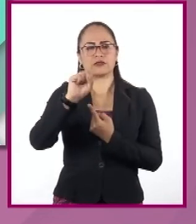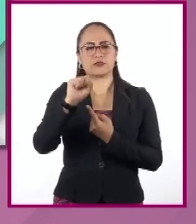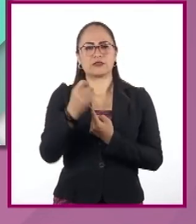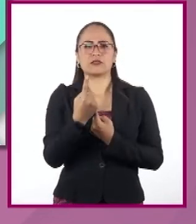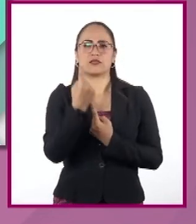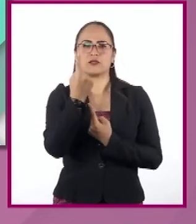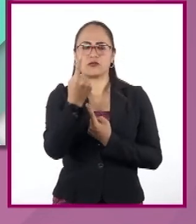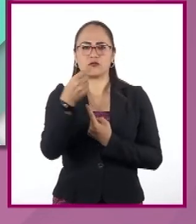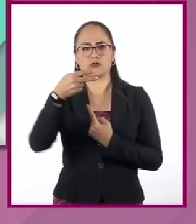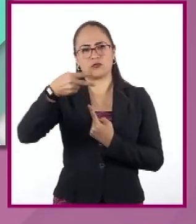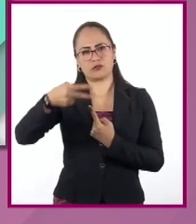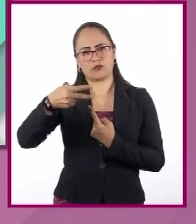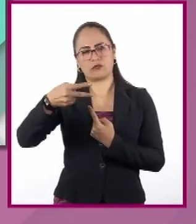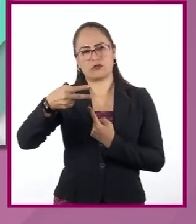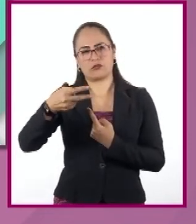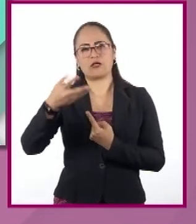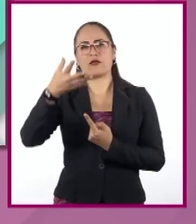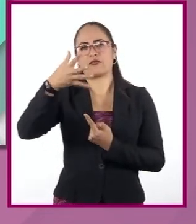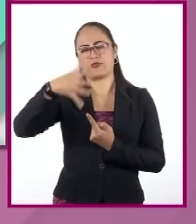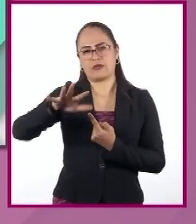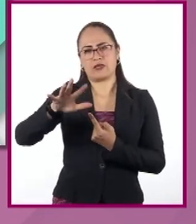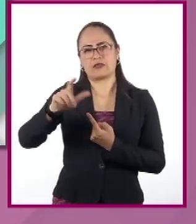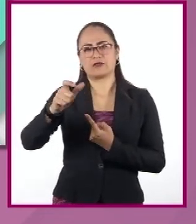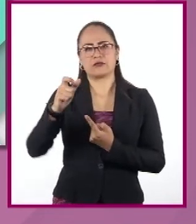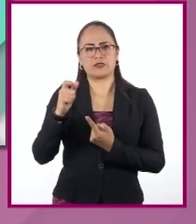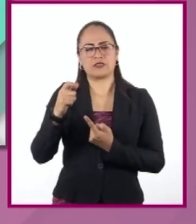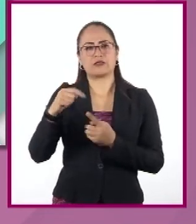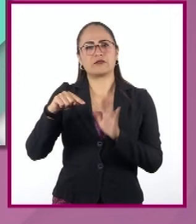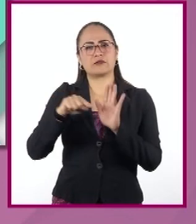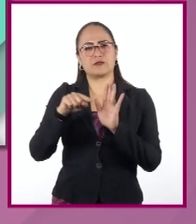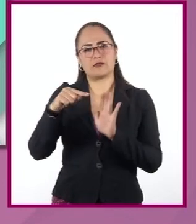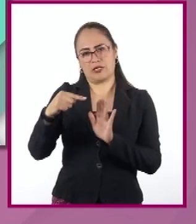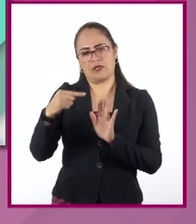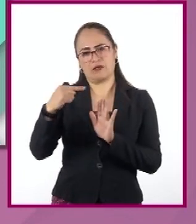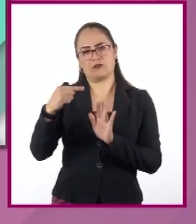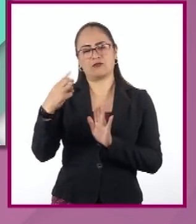61 igual a 10X menos 3.